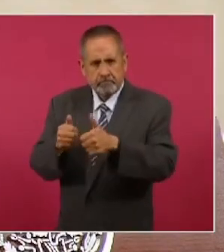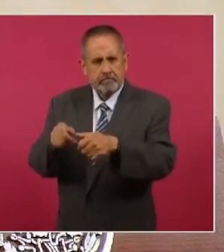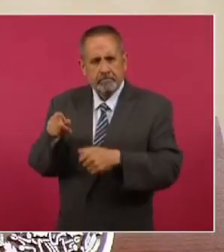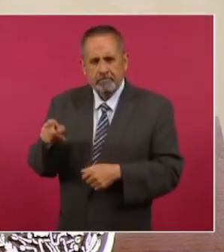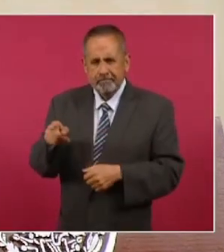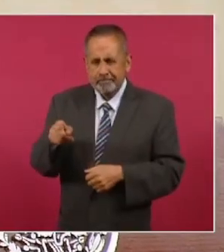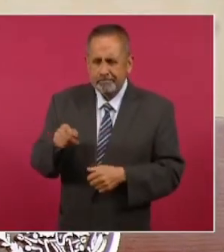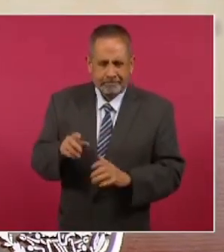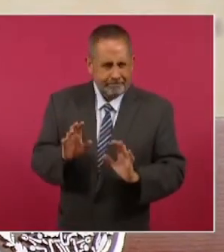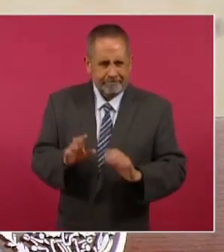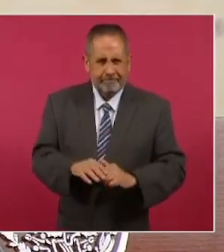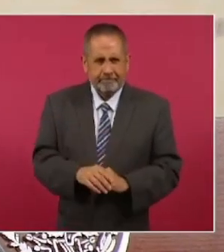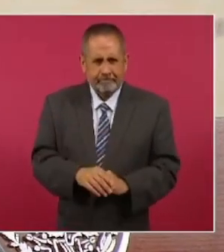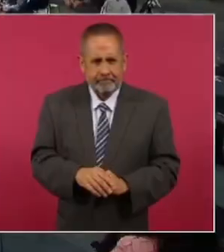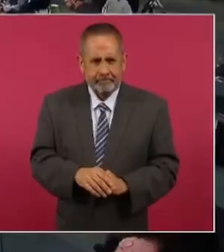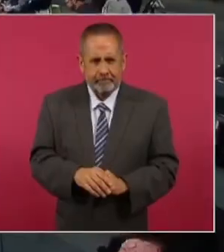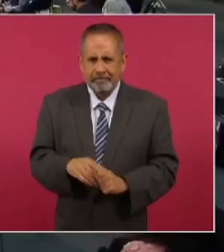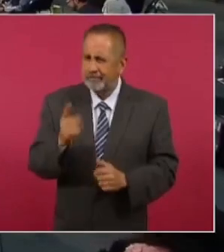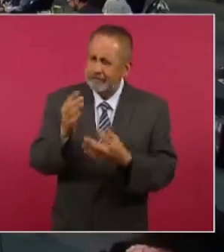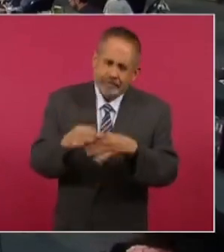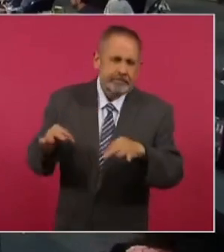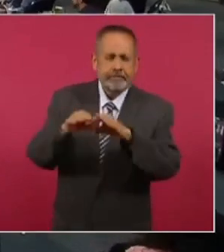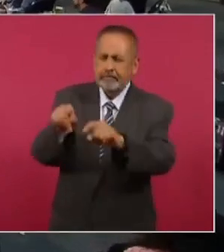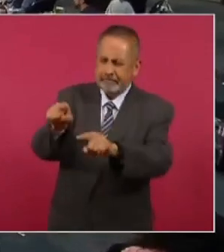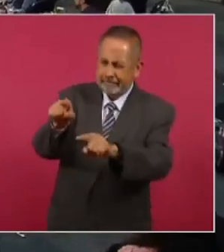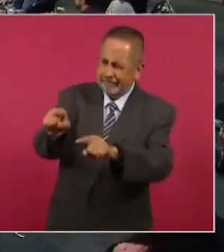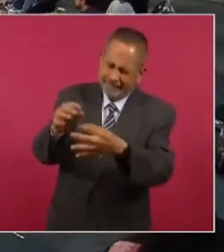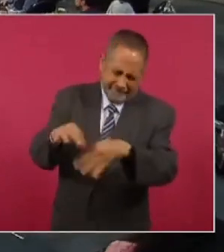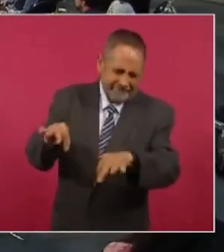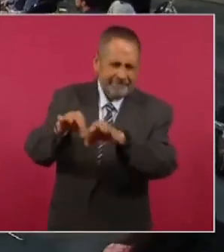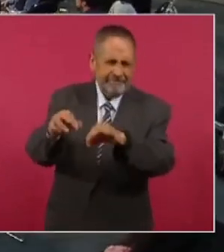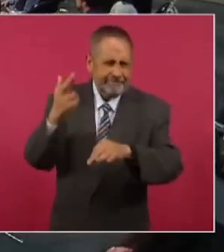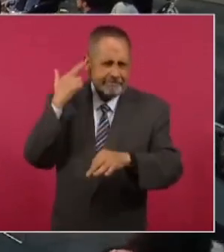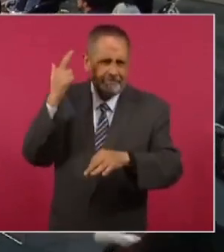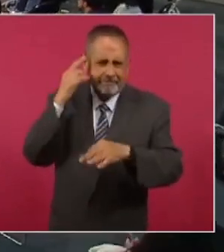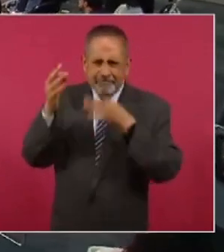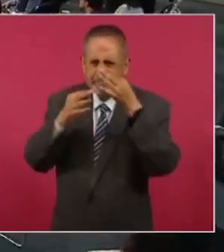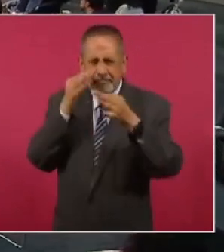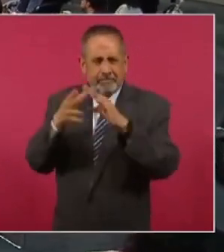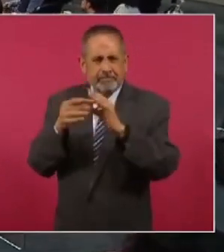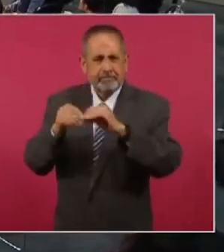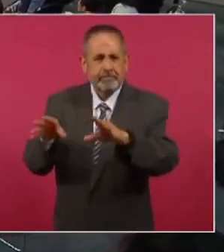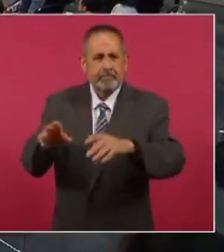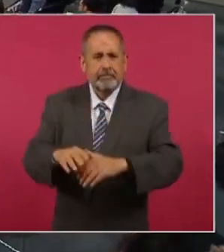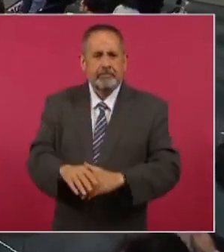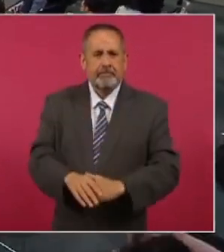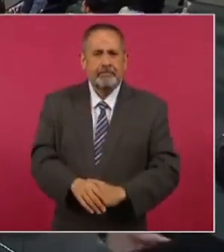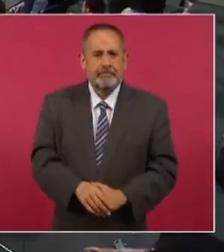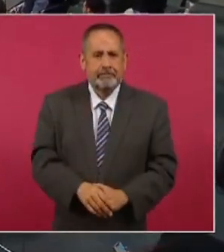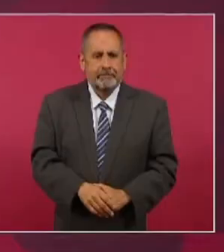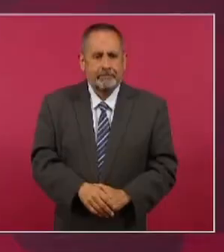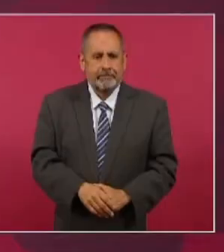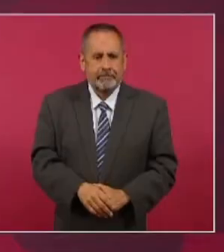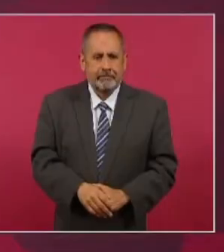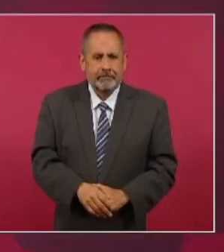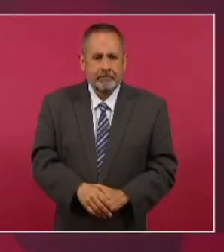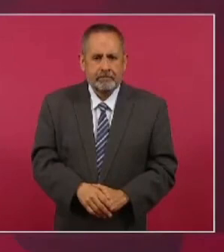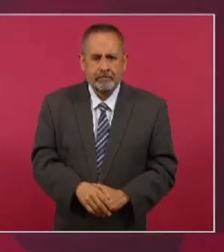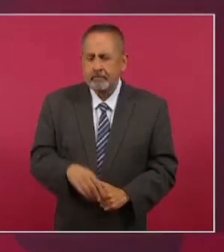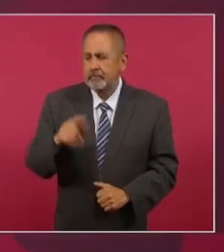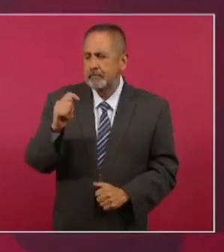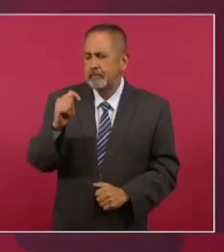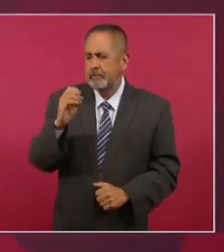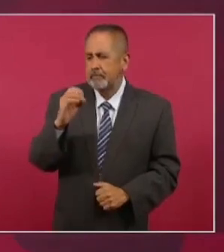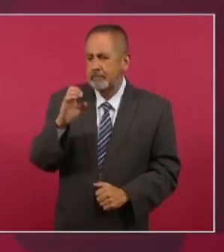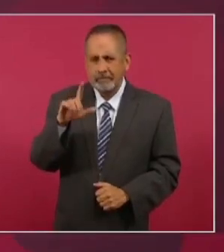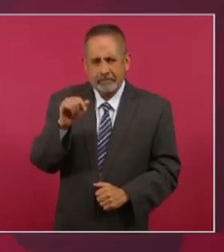porque es importantísimo te te ocelo